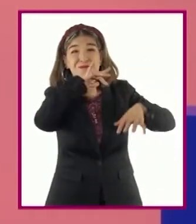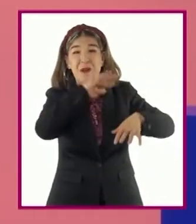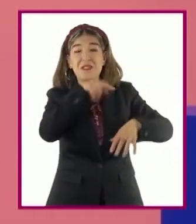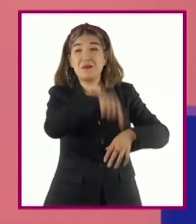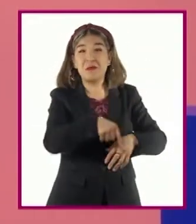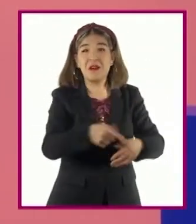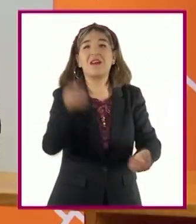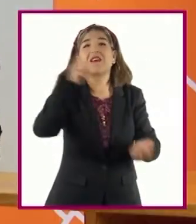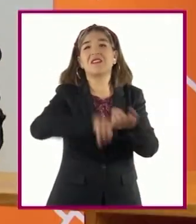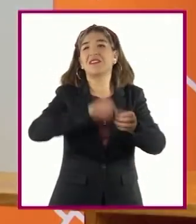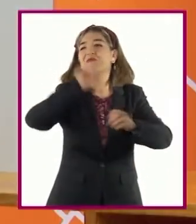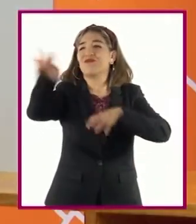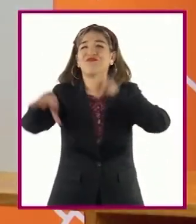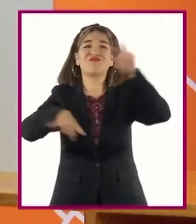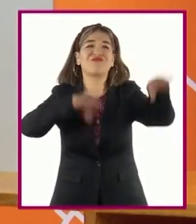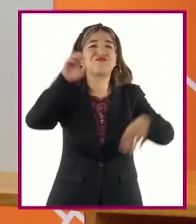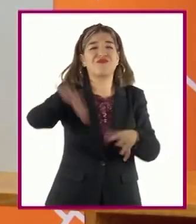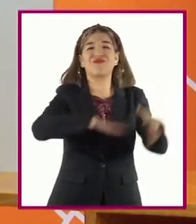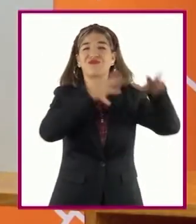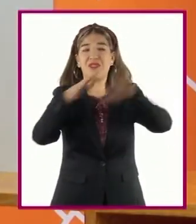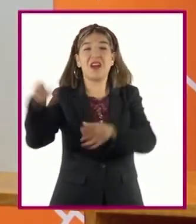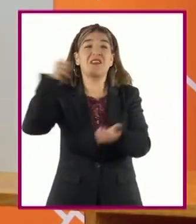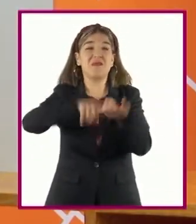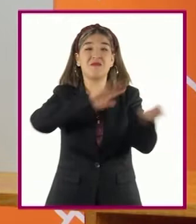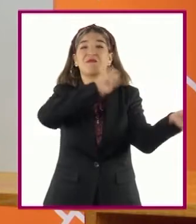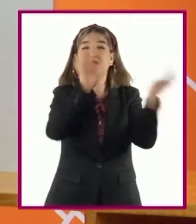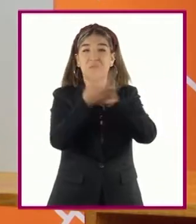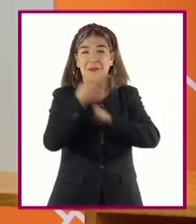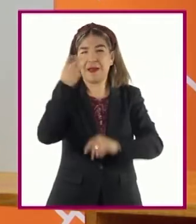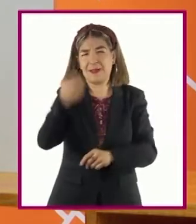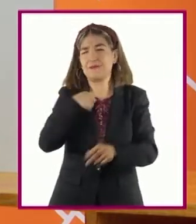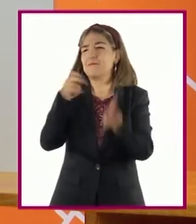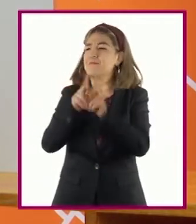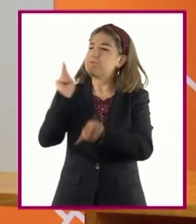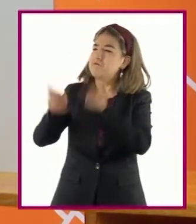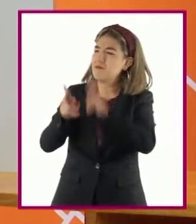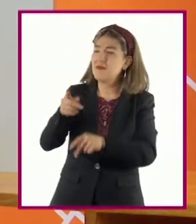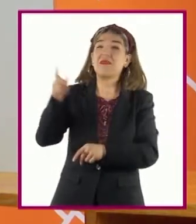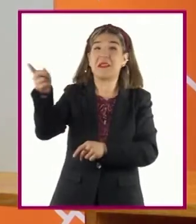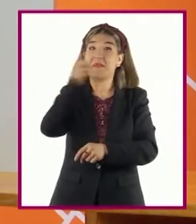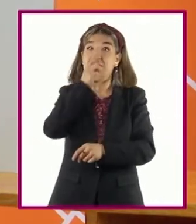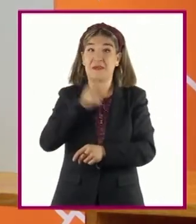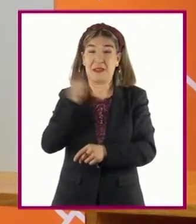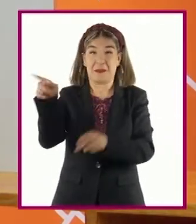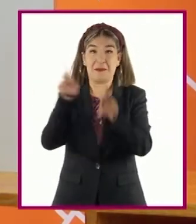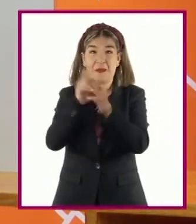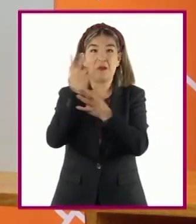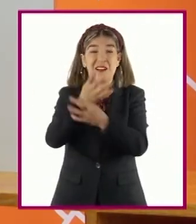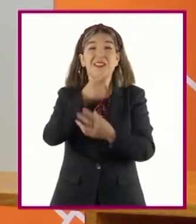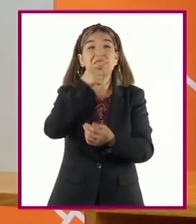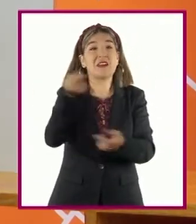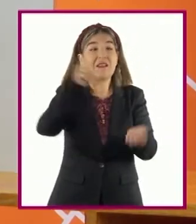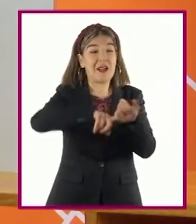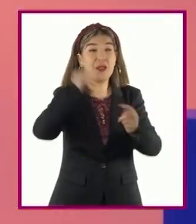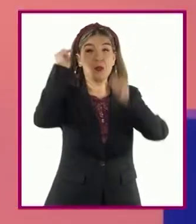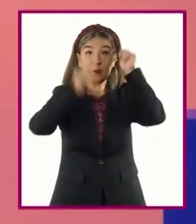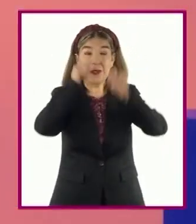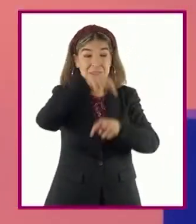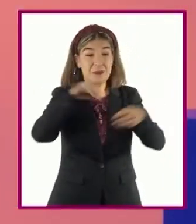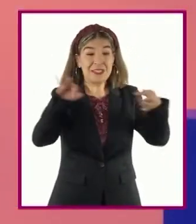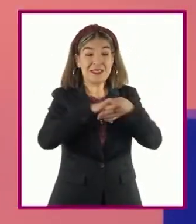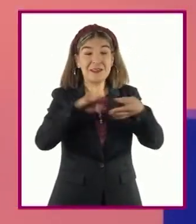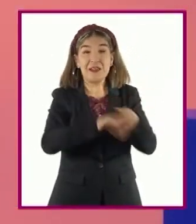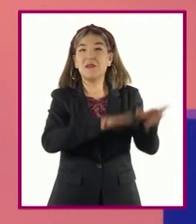los mares del mundo. Platicando con mis primos de esta situación, me comentaron que como la mayoría del turismo se realiza cerca del mar, no